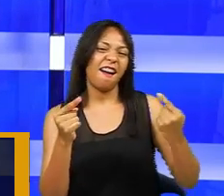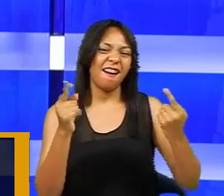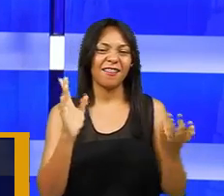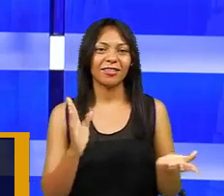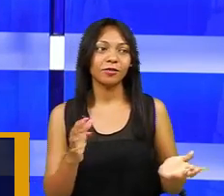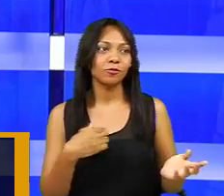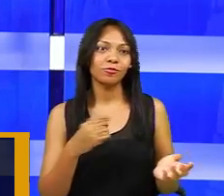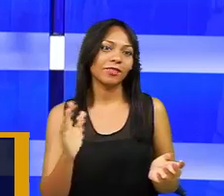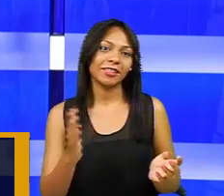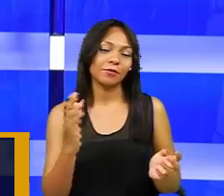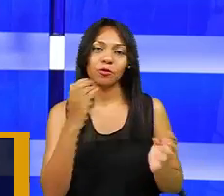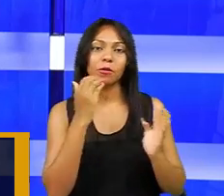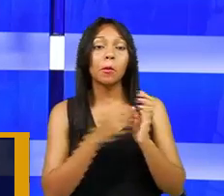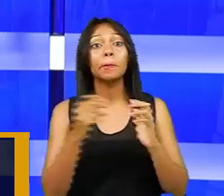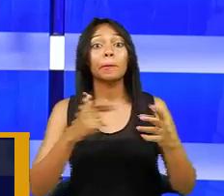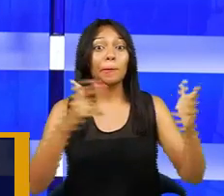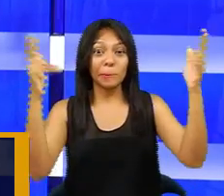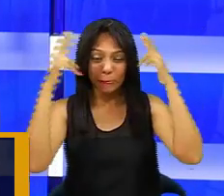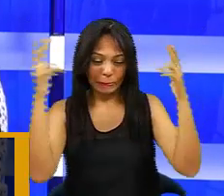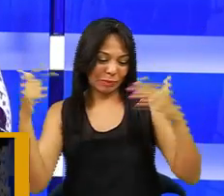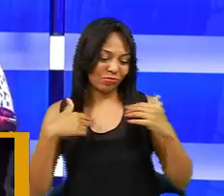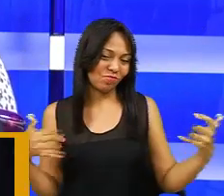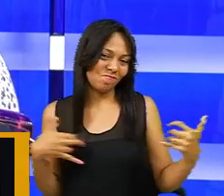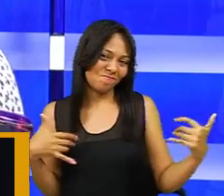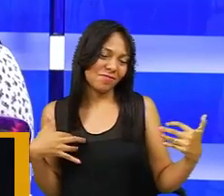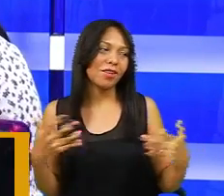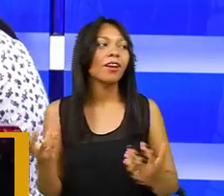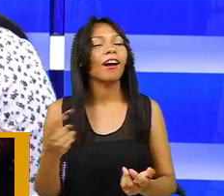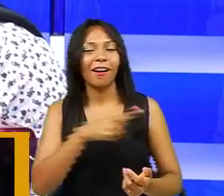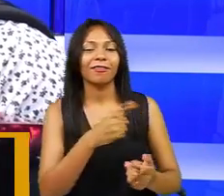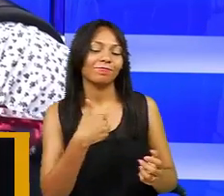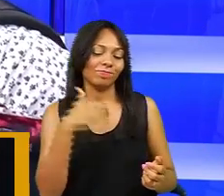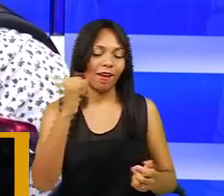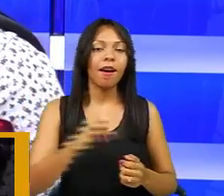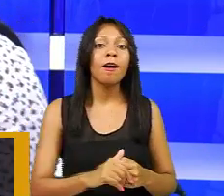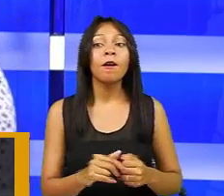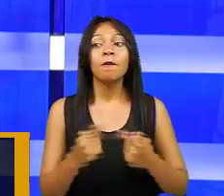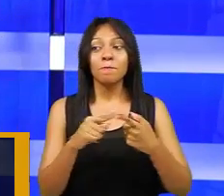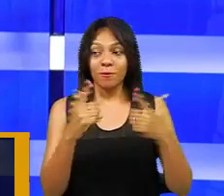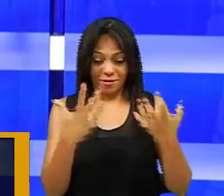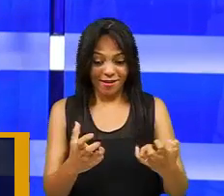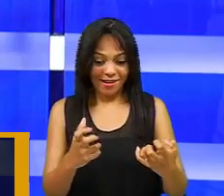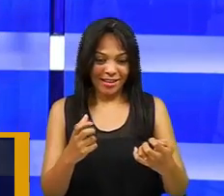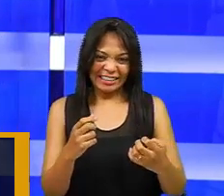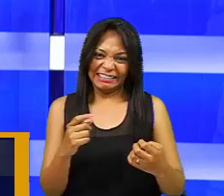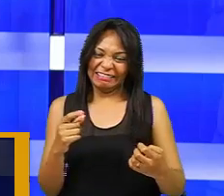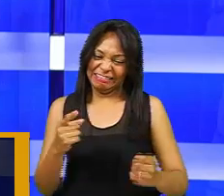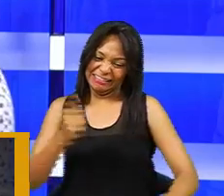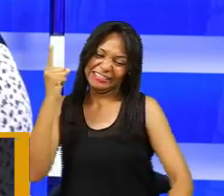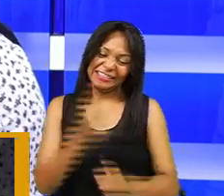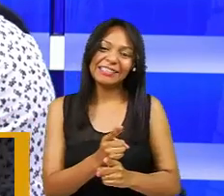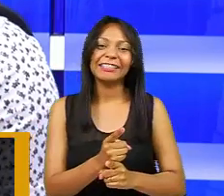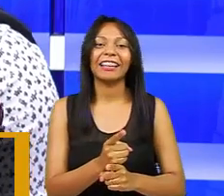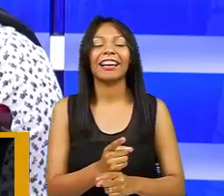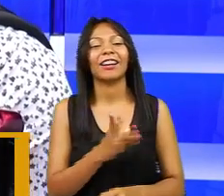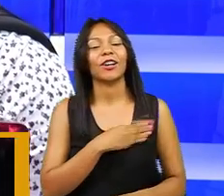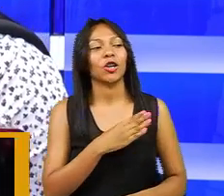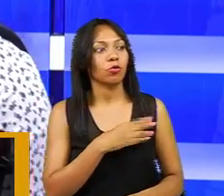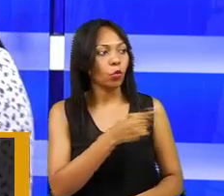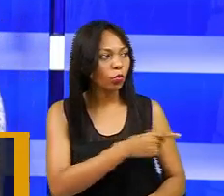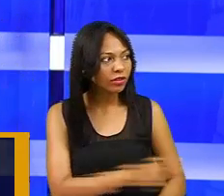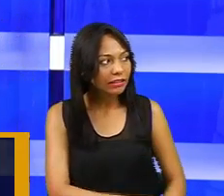soy rey vallenato en Valledupar y he estado como enfocado en ese tema. Pero quería dar este paso en mi carrera y que más que con un hijo de